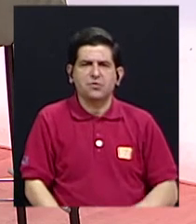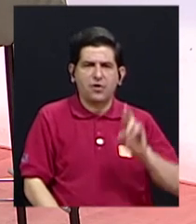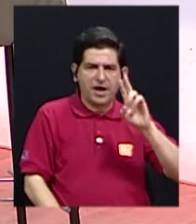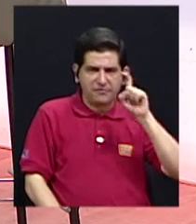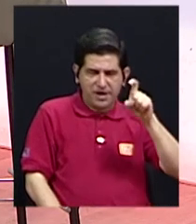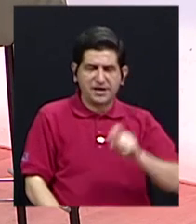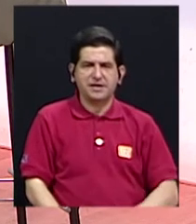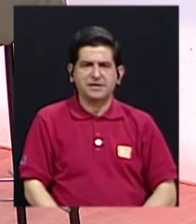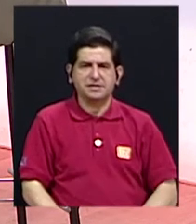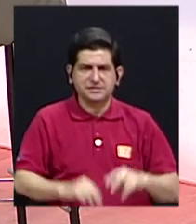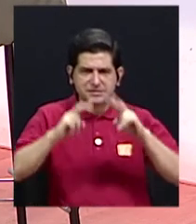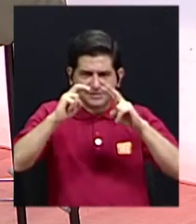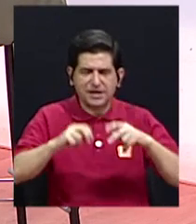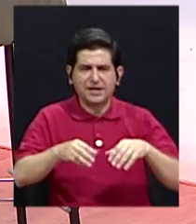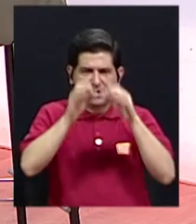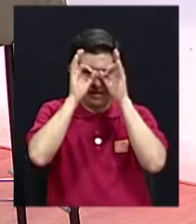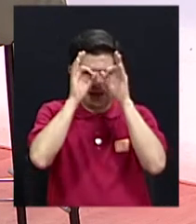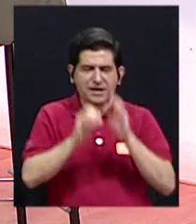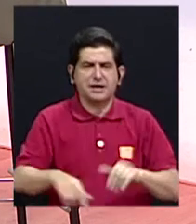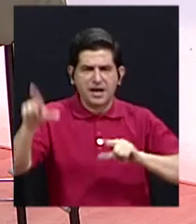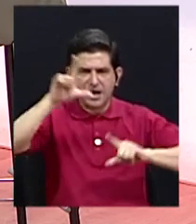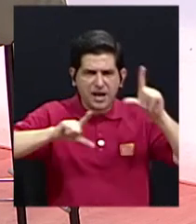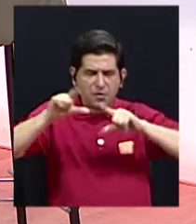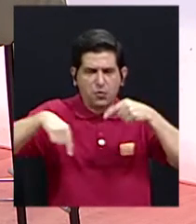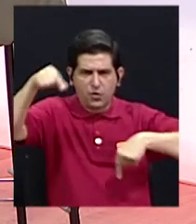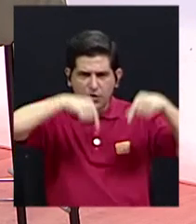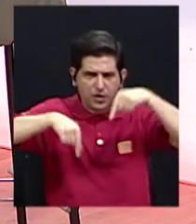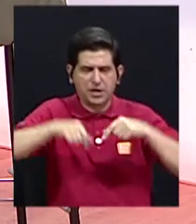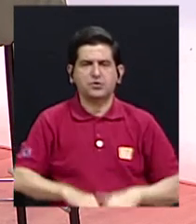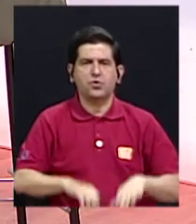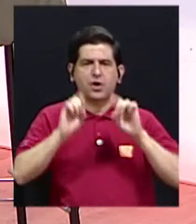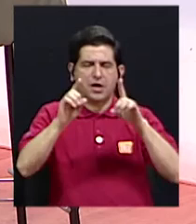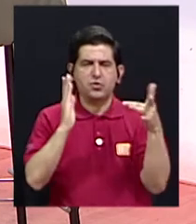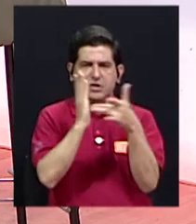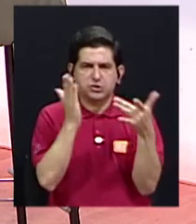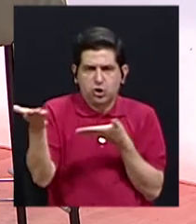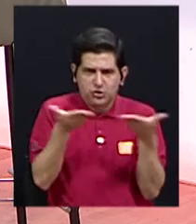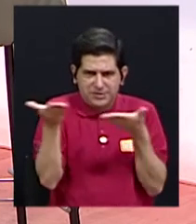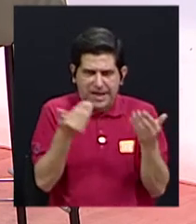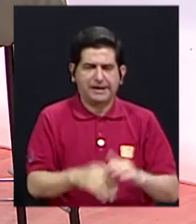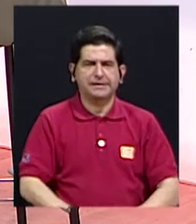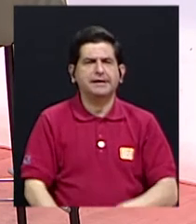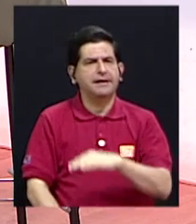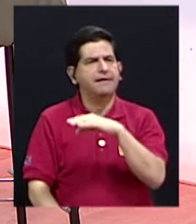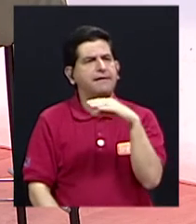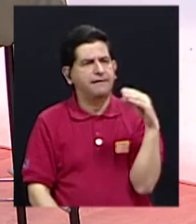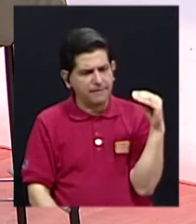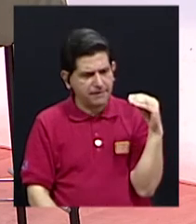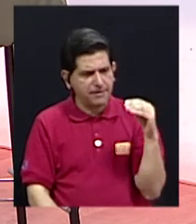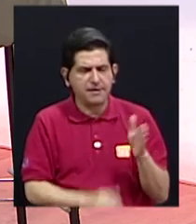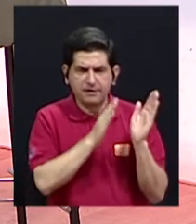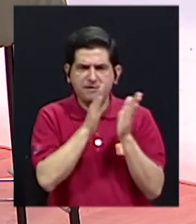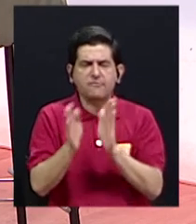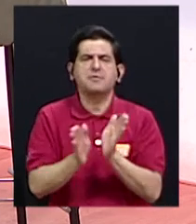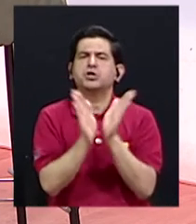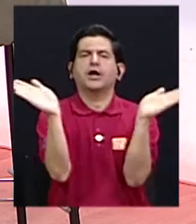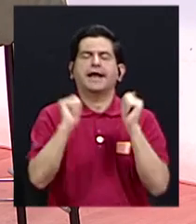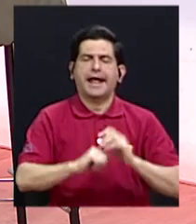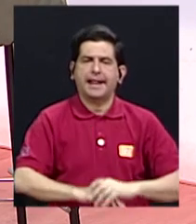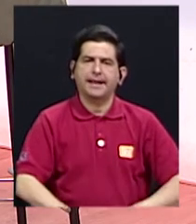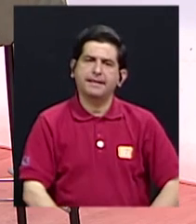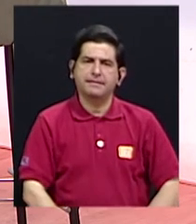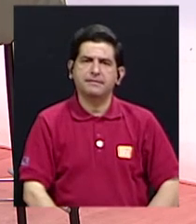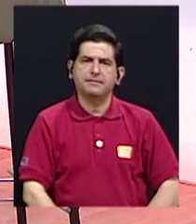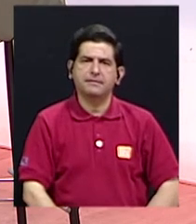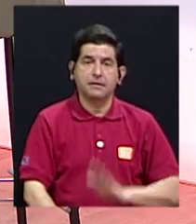optometría laboratorista químico educación técnica servicios información general